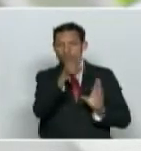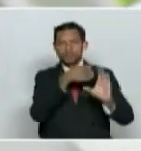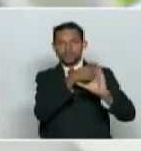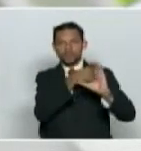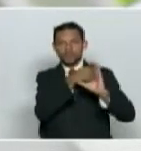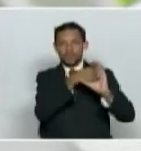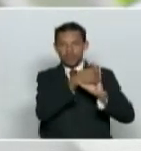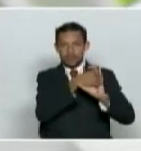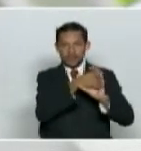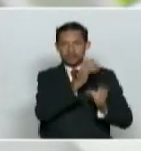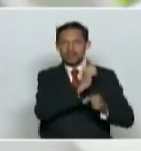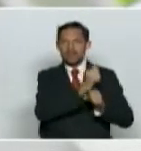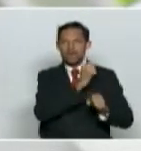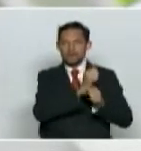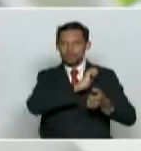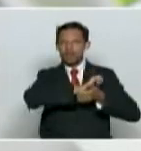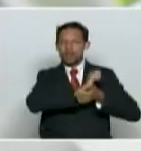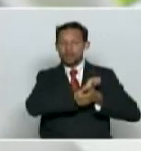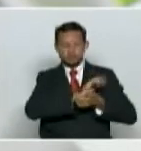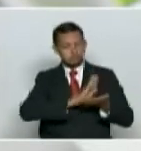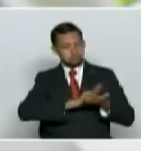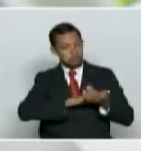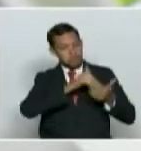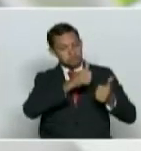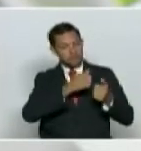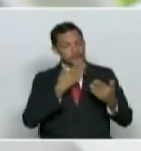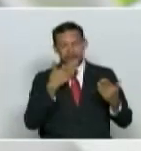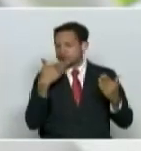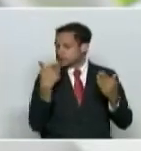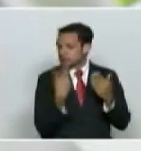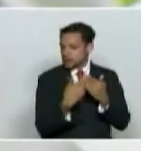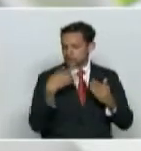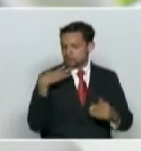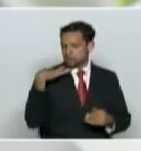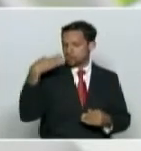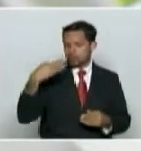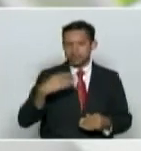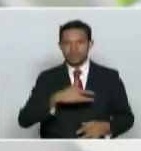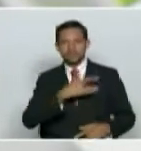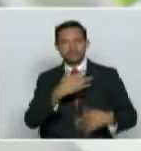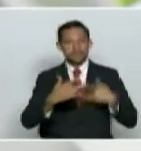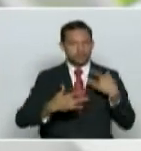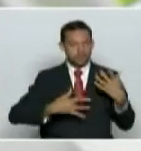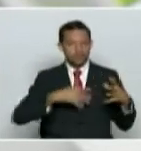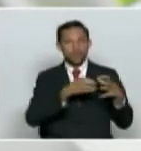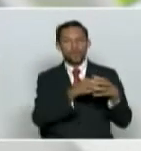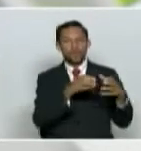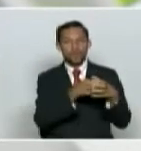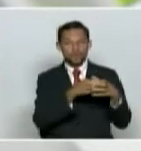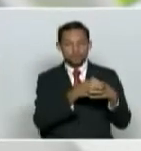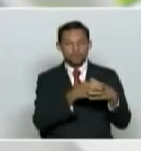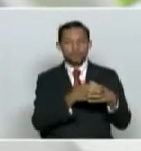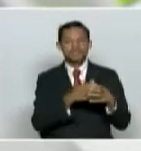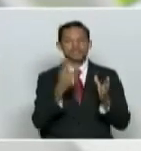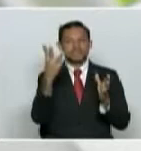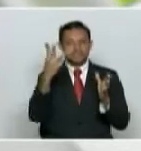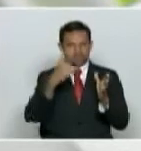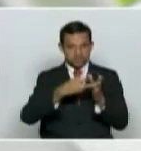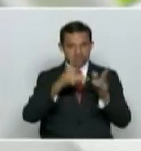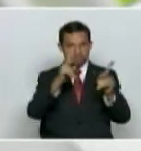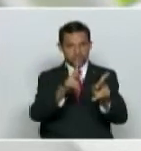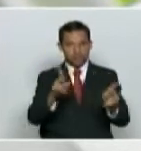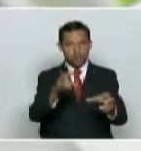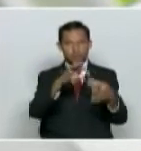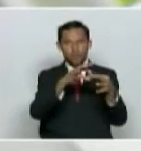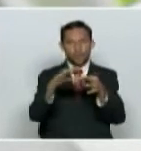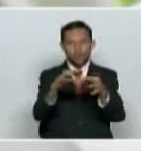el premio, pues muy agradecido porque realmente es un sentir de todos los asociados, de más de 3.000 o 4.000 asociados que tiene